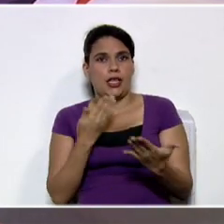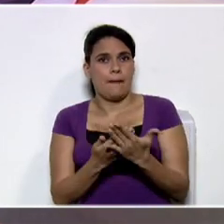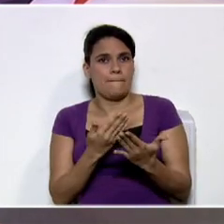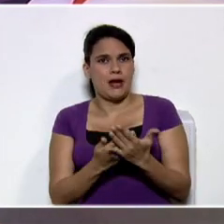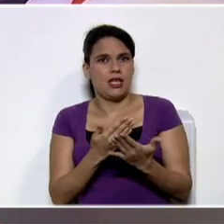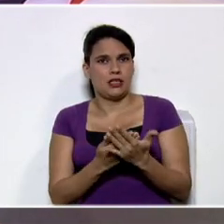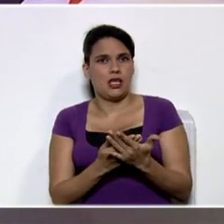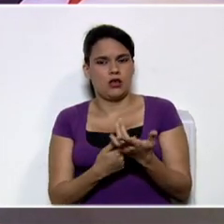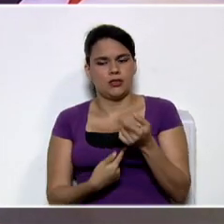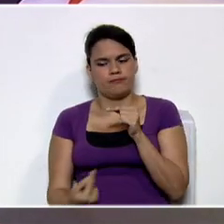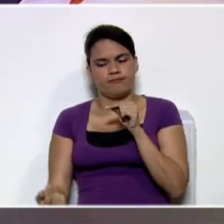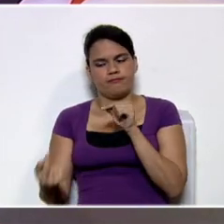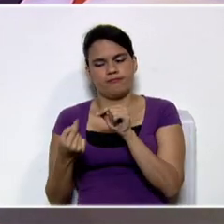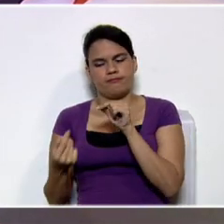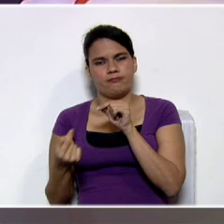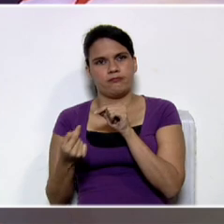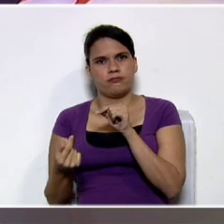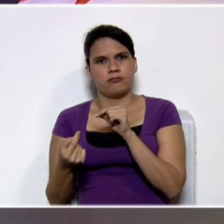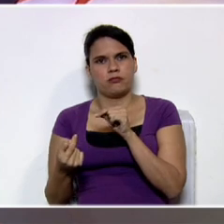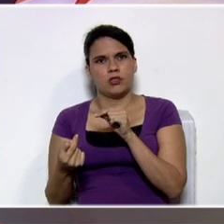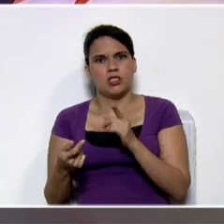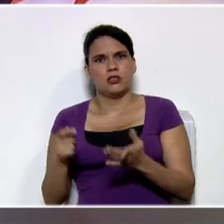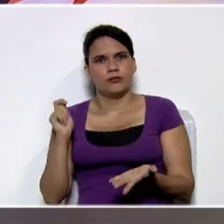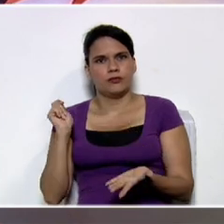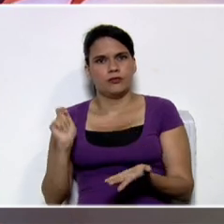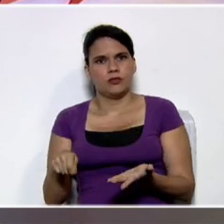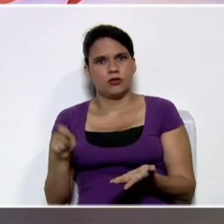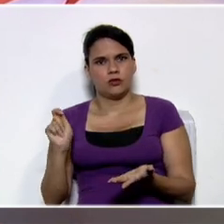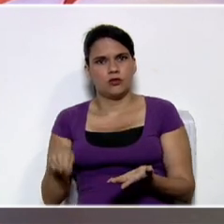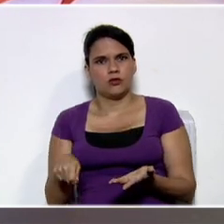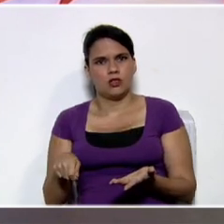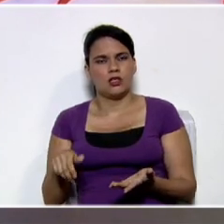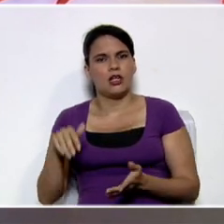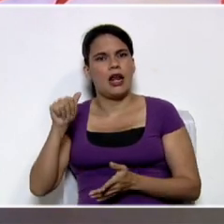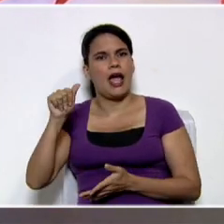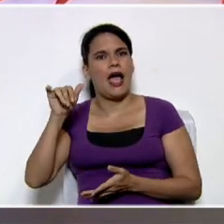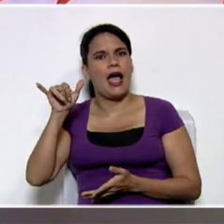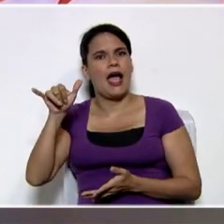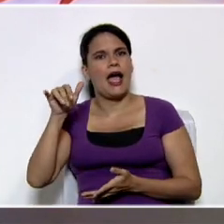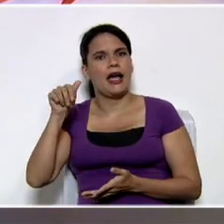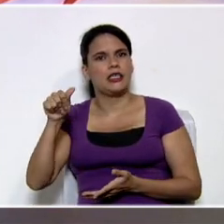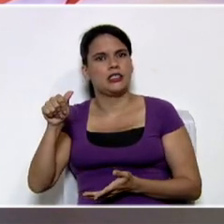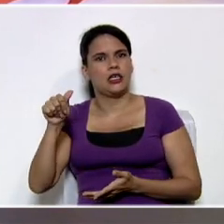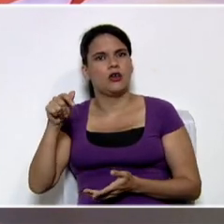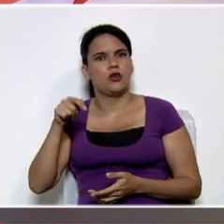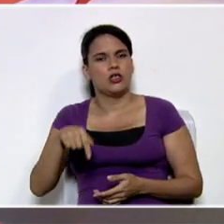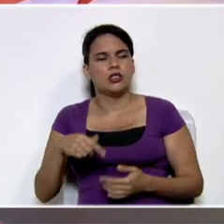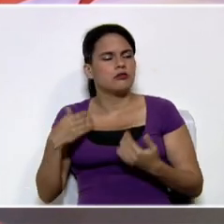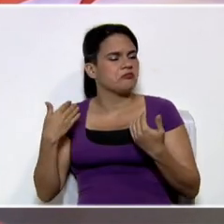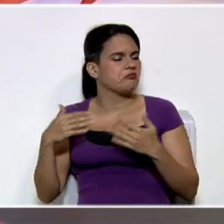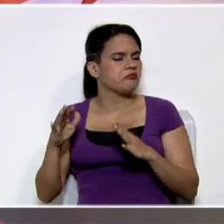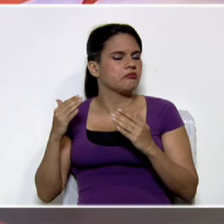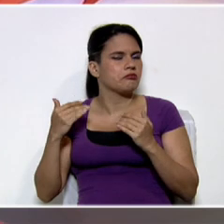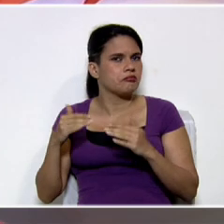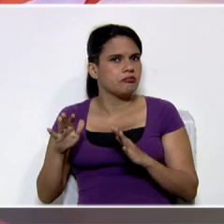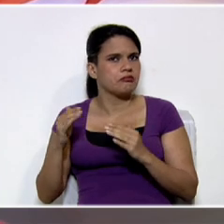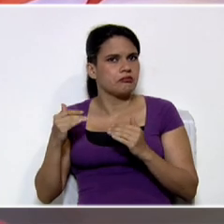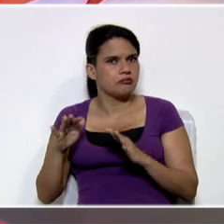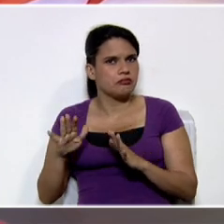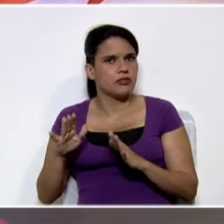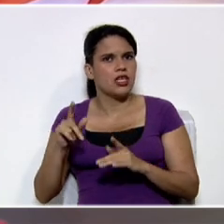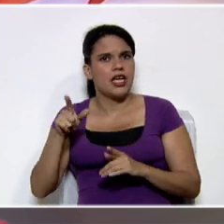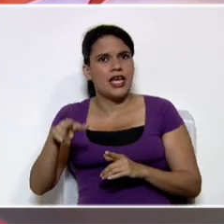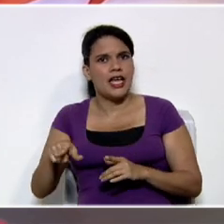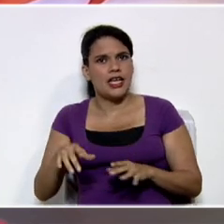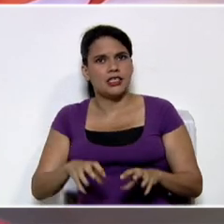ese litigio que según la Corte Internacional de La Haya hasta los momentos sigue dejando esta parte de este